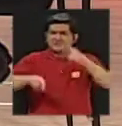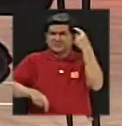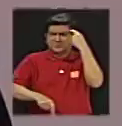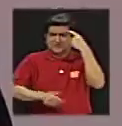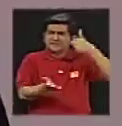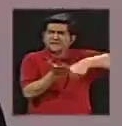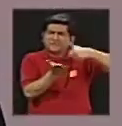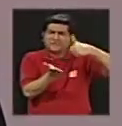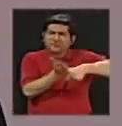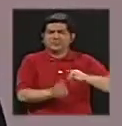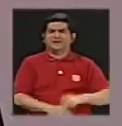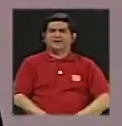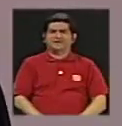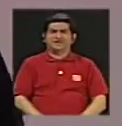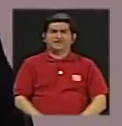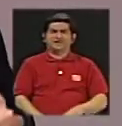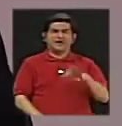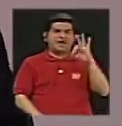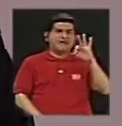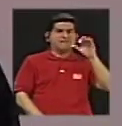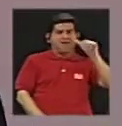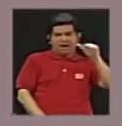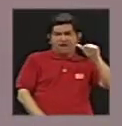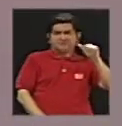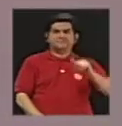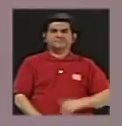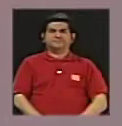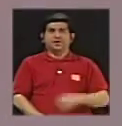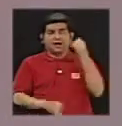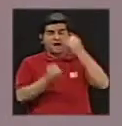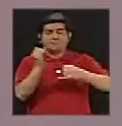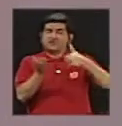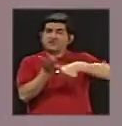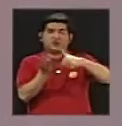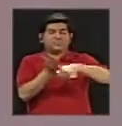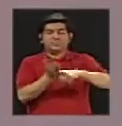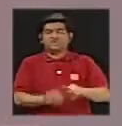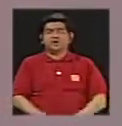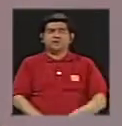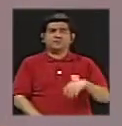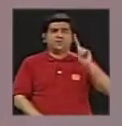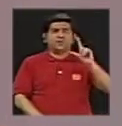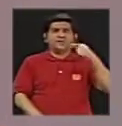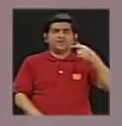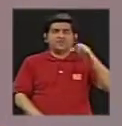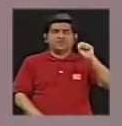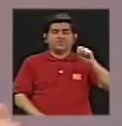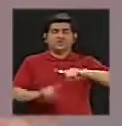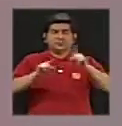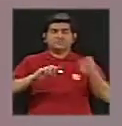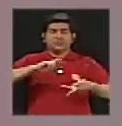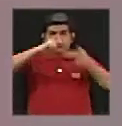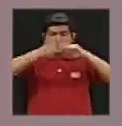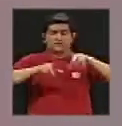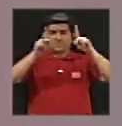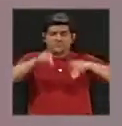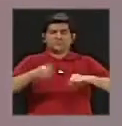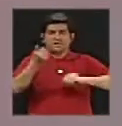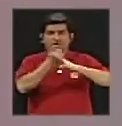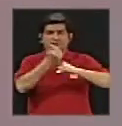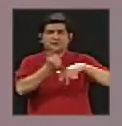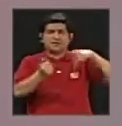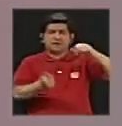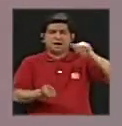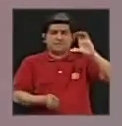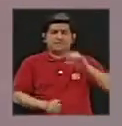votar por Frente Amplio y al final votó por Luis Guillermo, pero al revés también, gente que estuvo con el PAC y